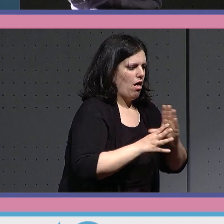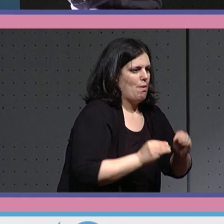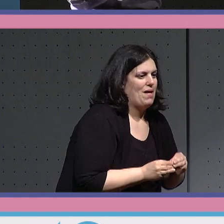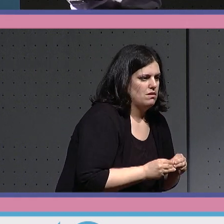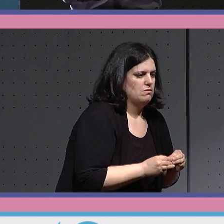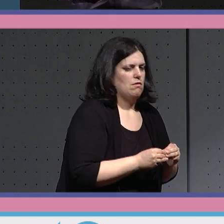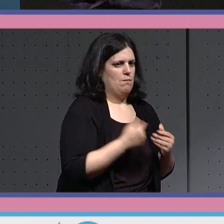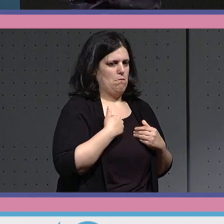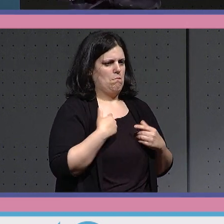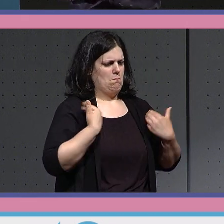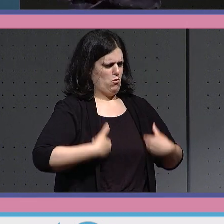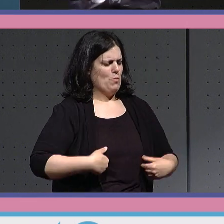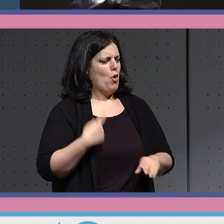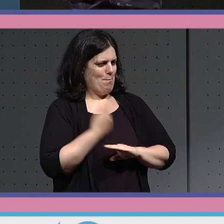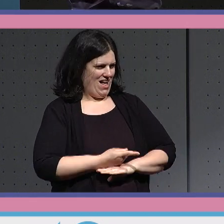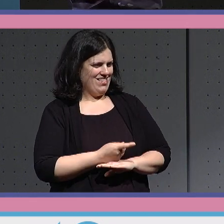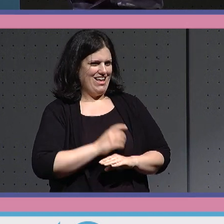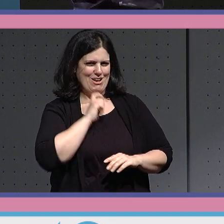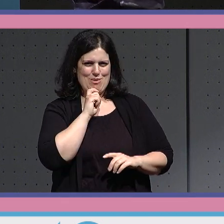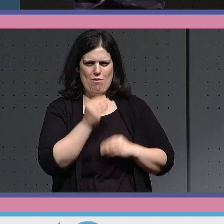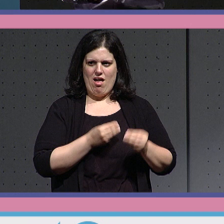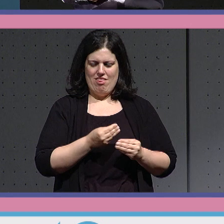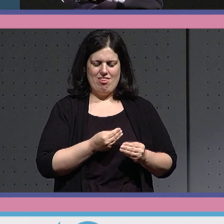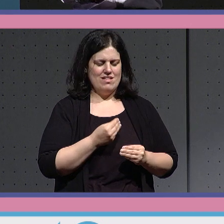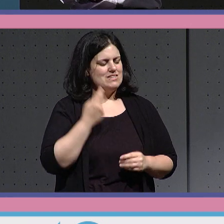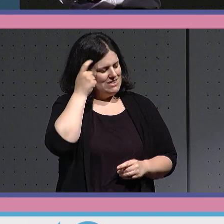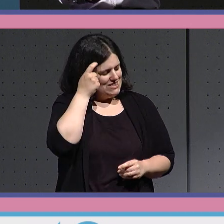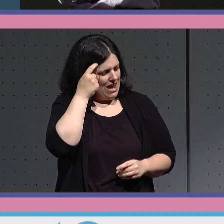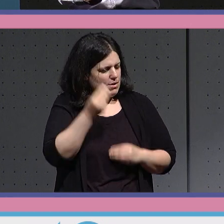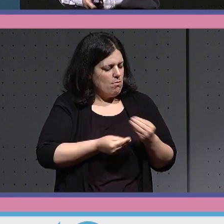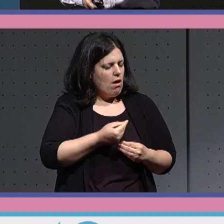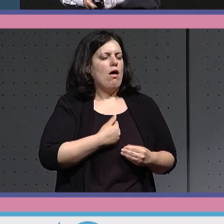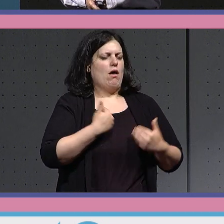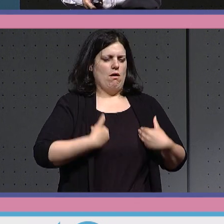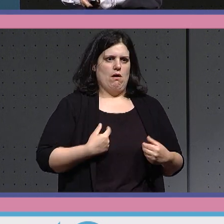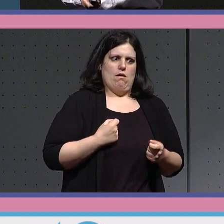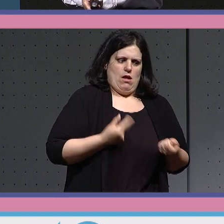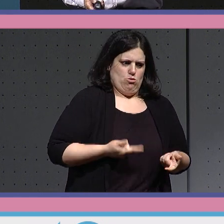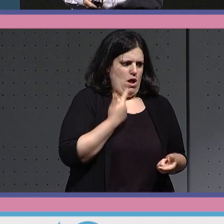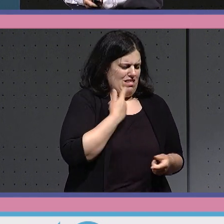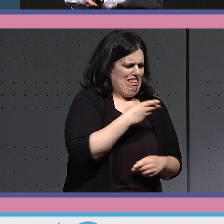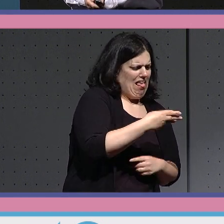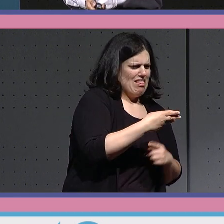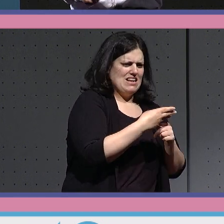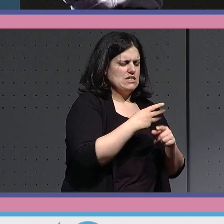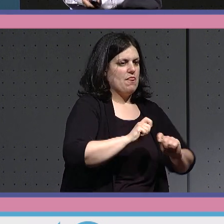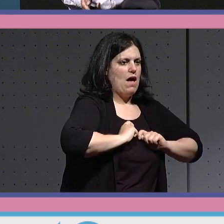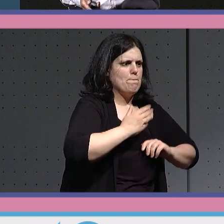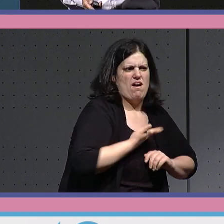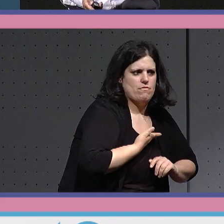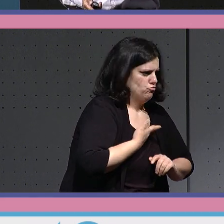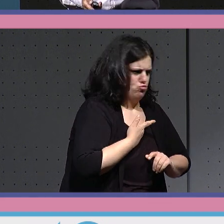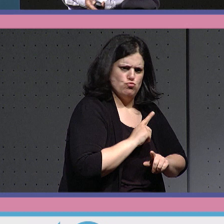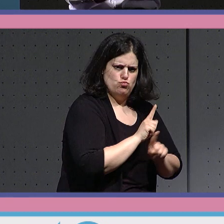echa ácido clorhídrico, como una del estómago, aunque tiene el mismo gen. Hay algo ahí que le dice, tú no eches ese gen que no funcione ni de